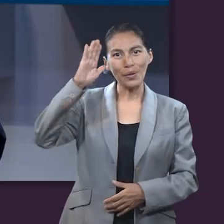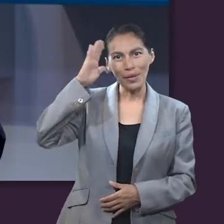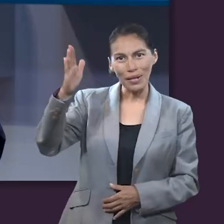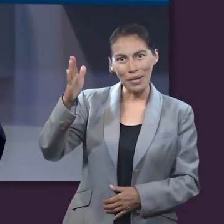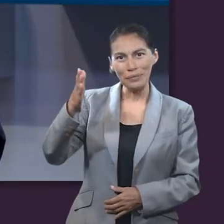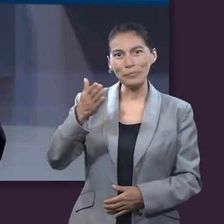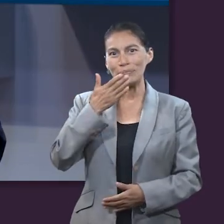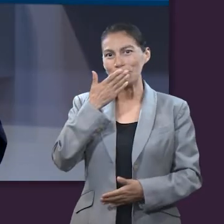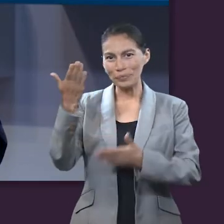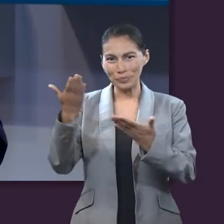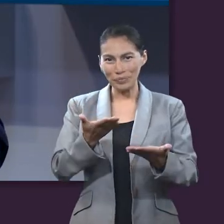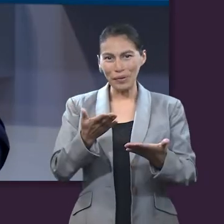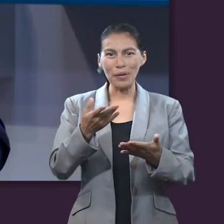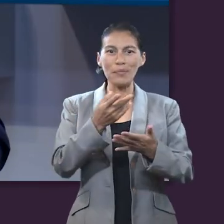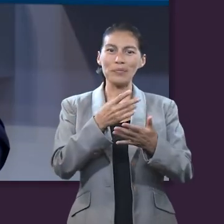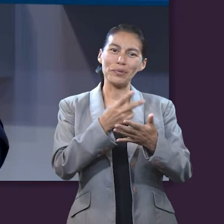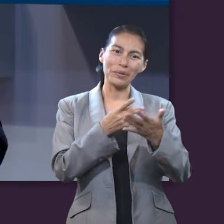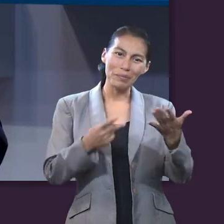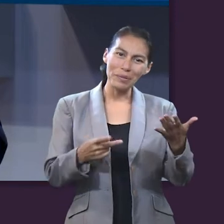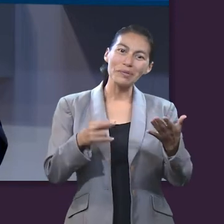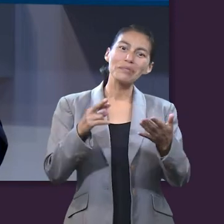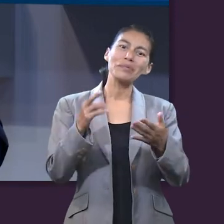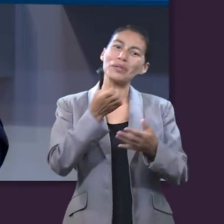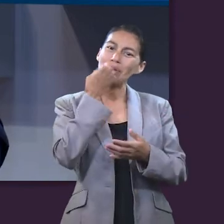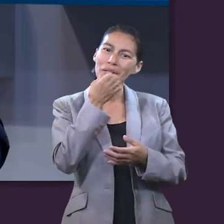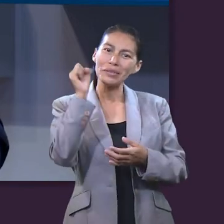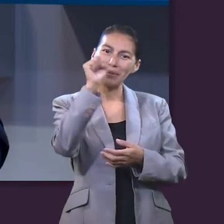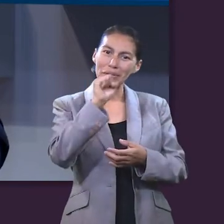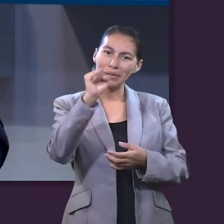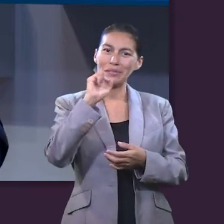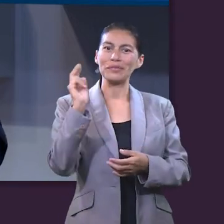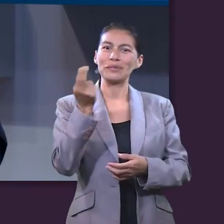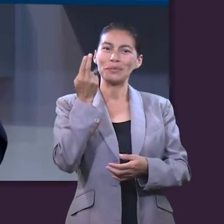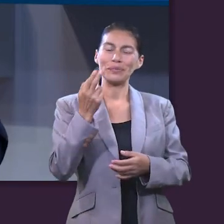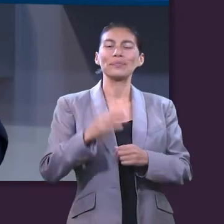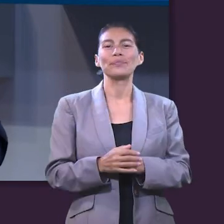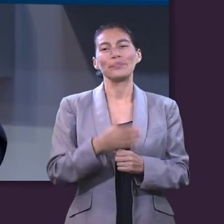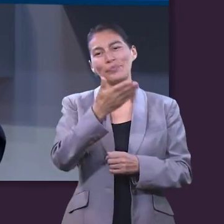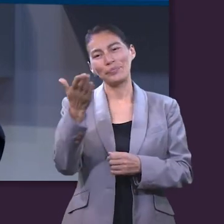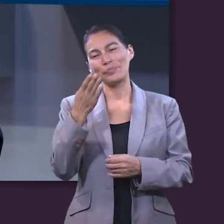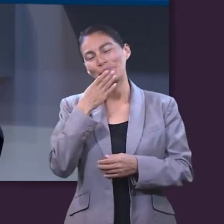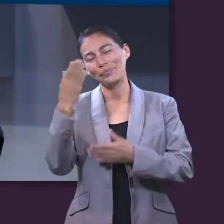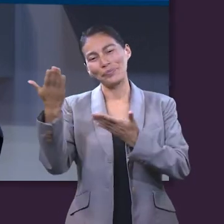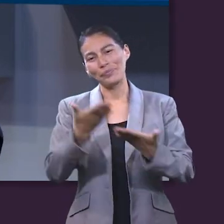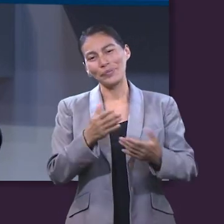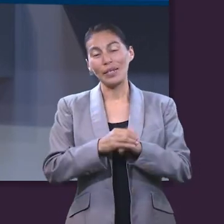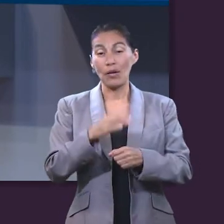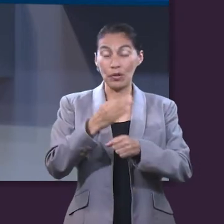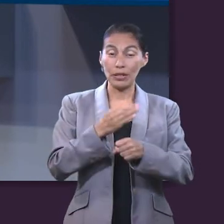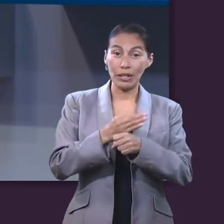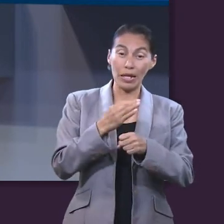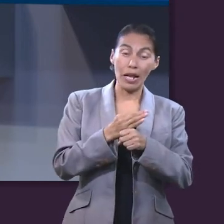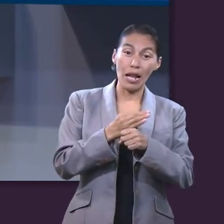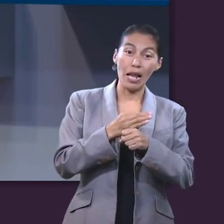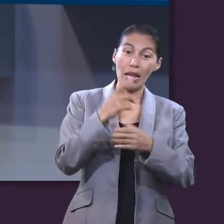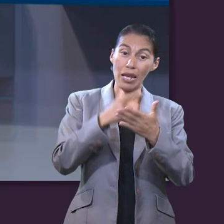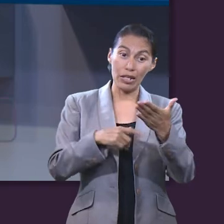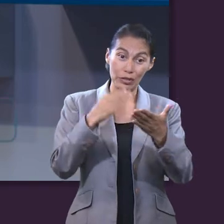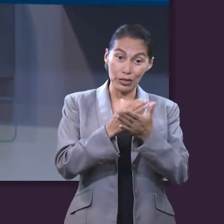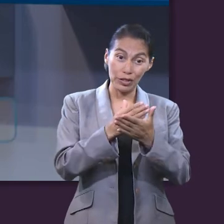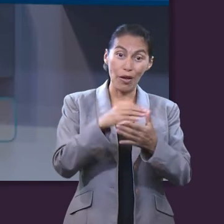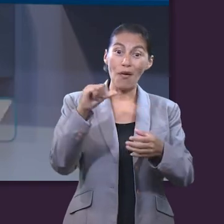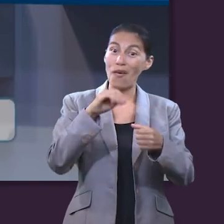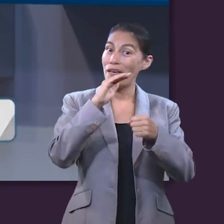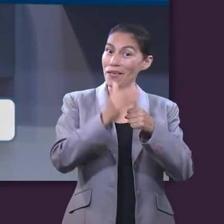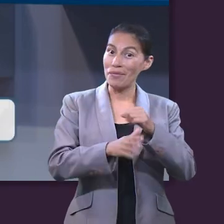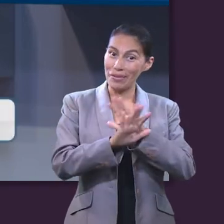¿Qué tal? Bienvenidos a este repaso de la Escuela Sabática Universitaria. En esta ocasión estamos terminando una sección de estudio con la